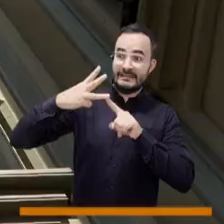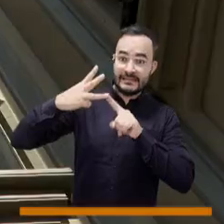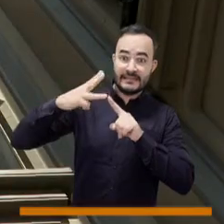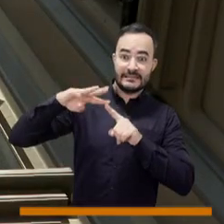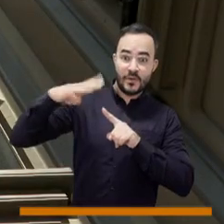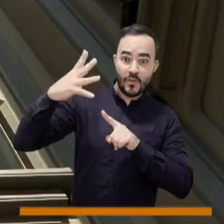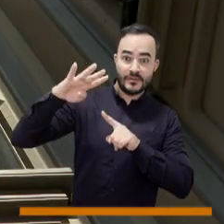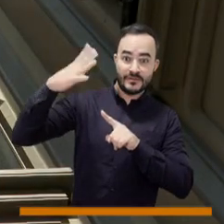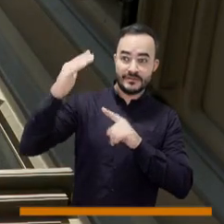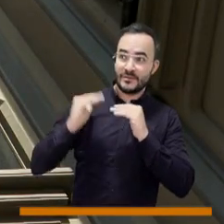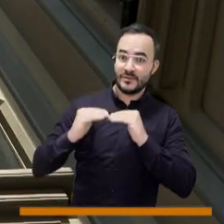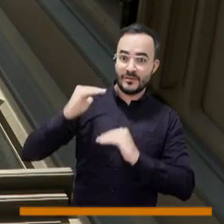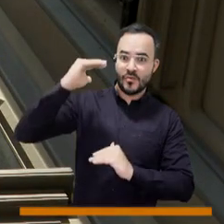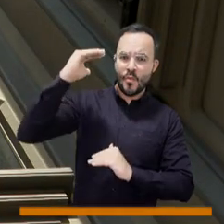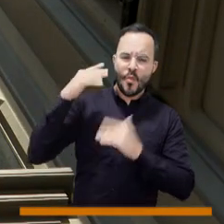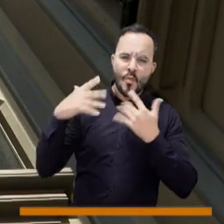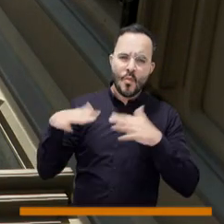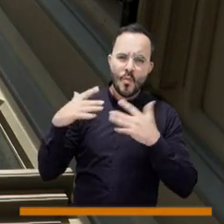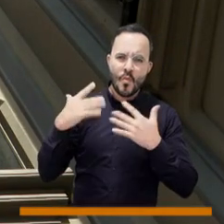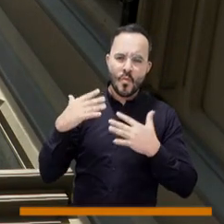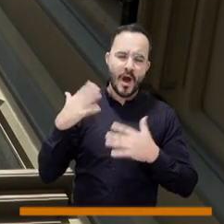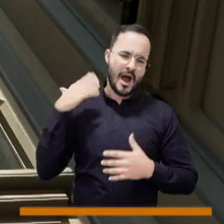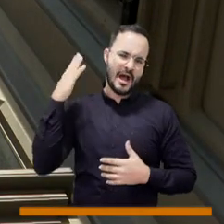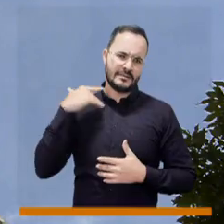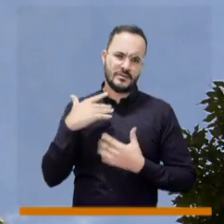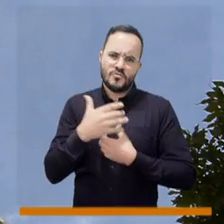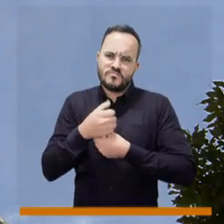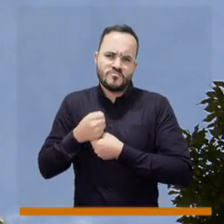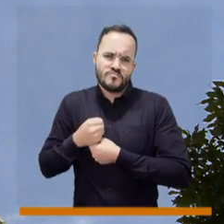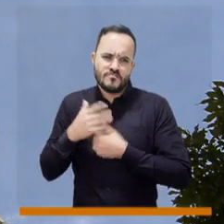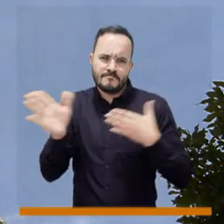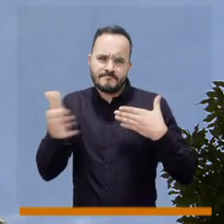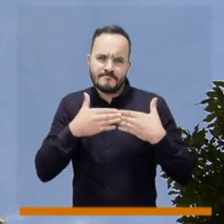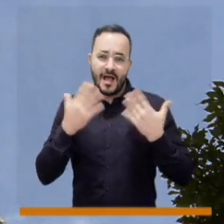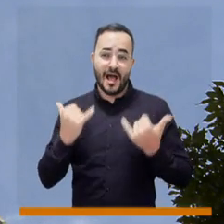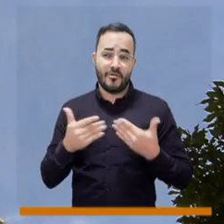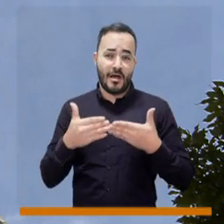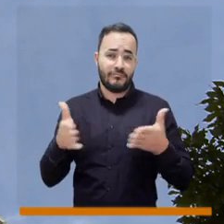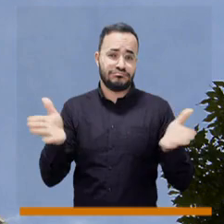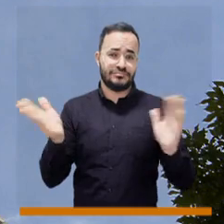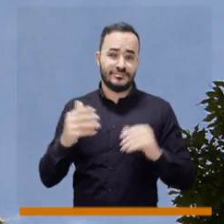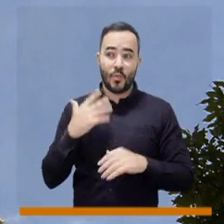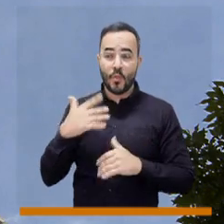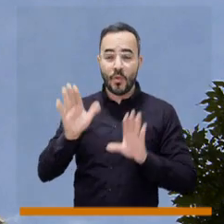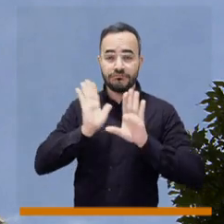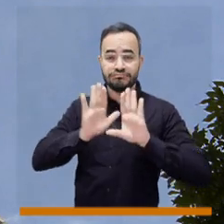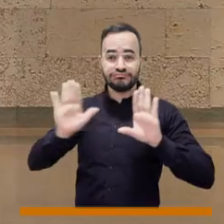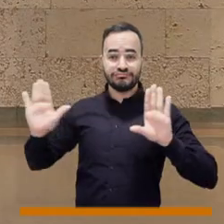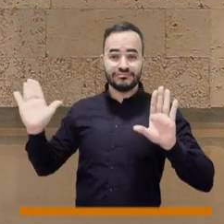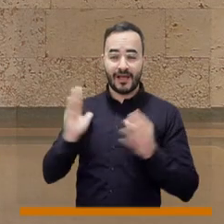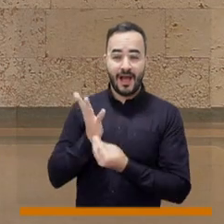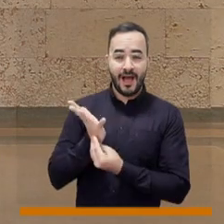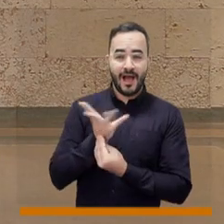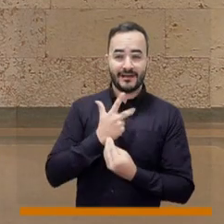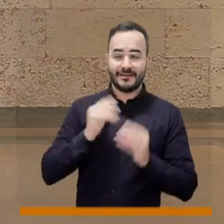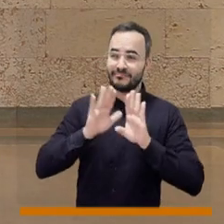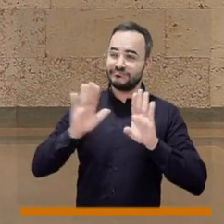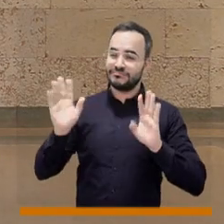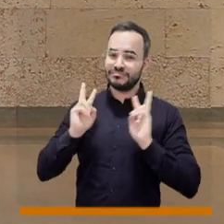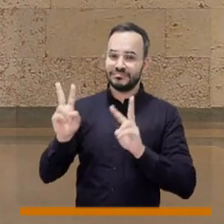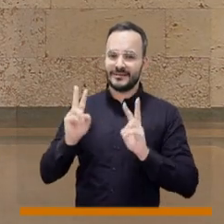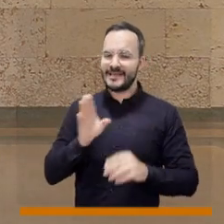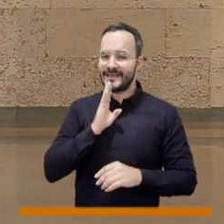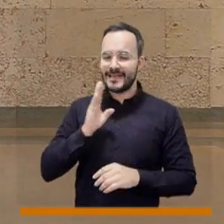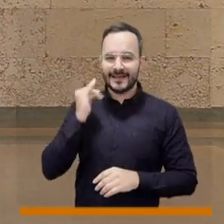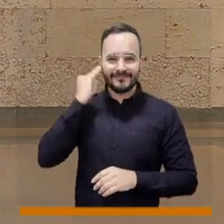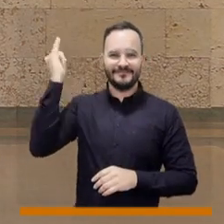un secreto que ya no es tan secreto. Aquí hay una galería de arte abierta a todo público. Eso es el ingeniero José